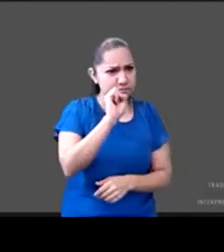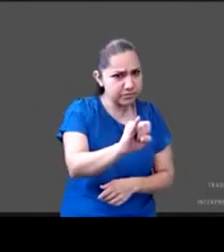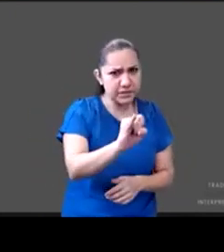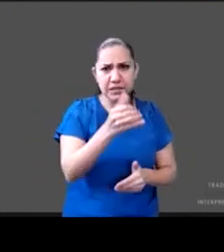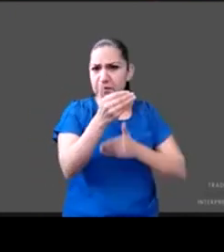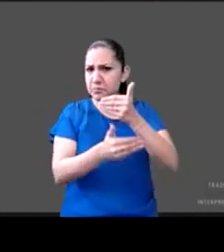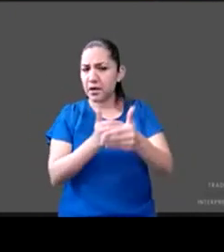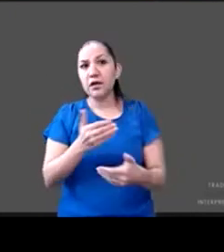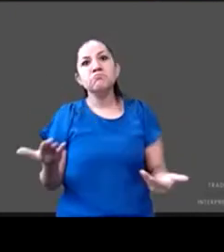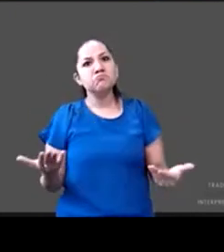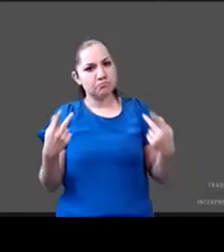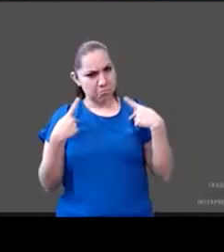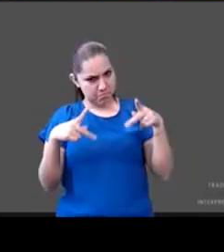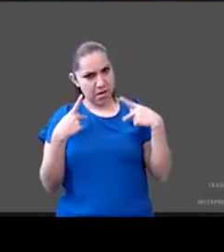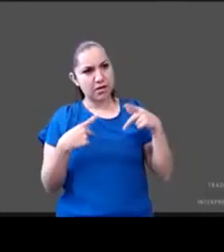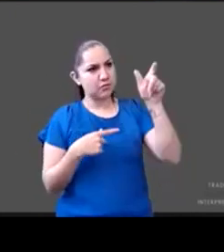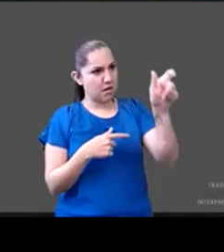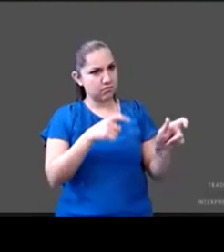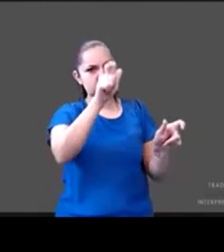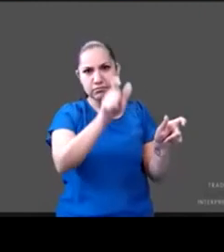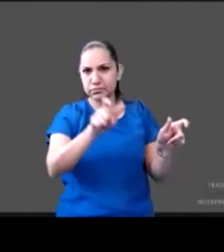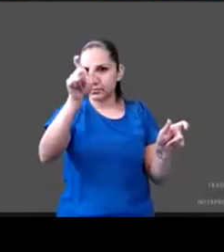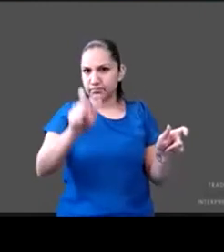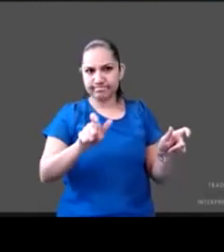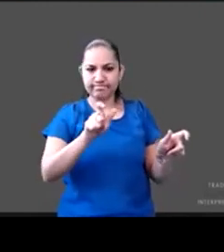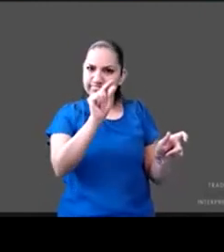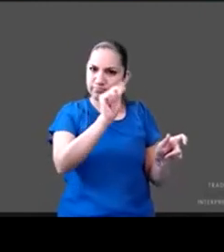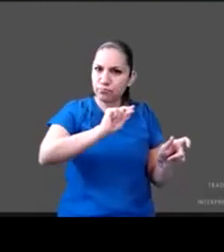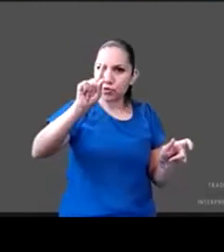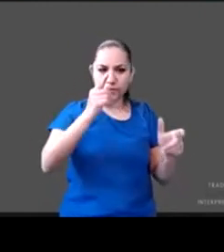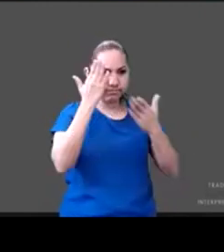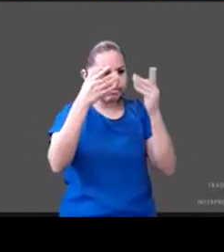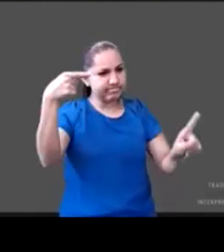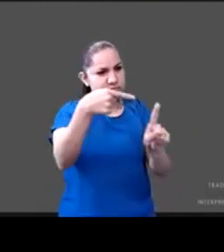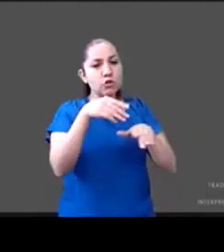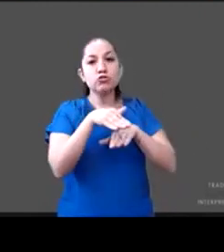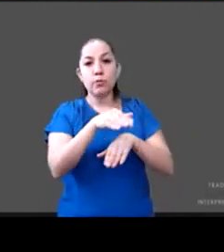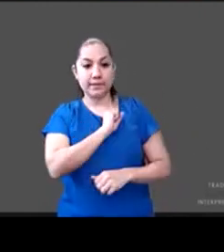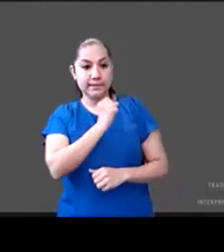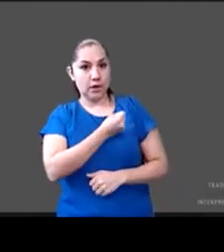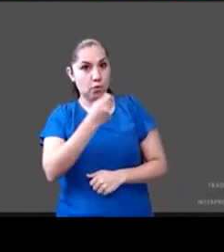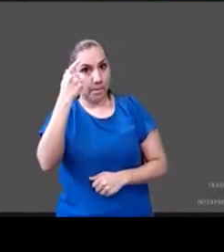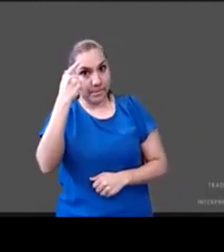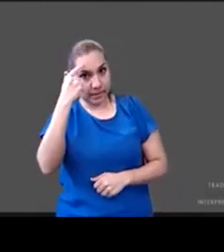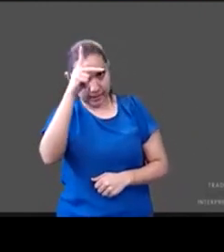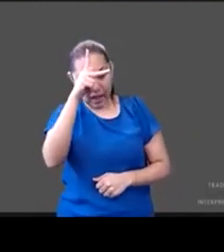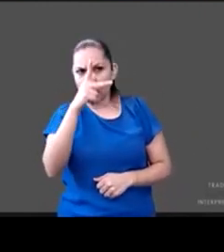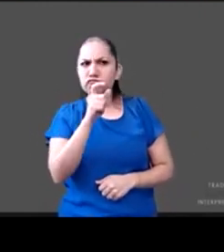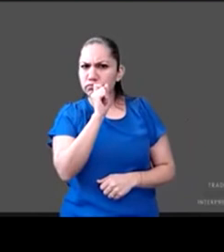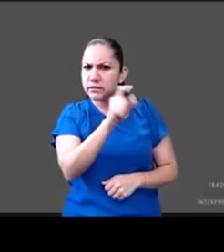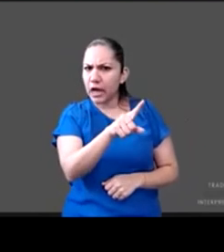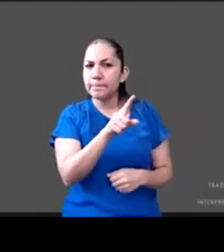profesionales, muchos profesionales, muchos de salud mental, pero no solo, profesionistas, especialistas en educación, en otros